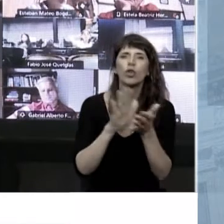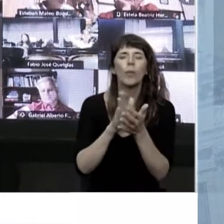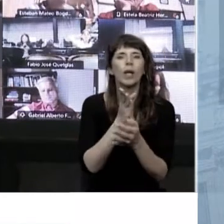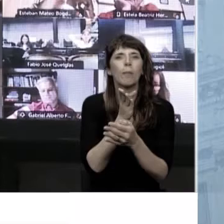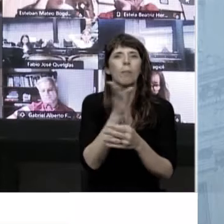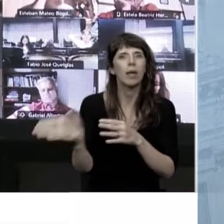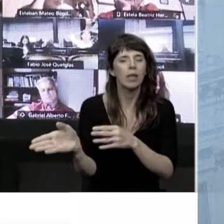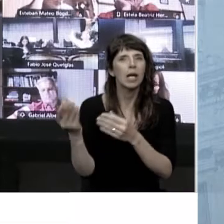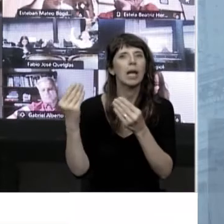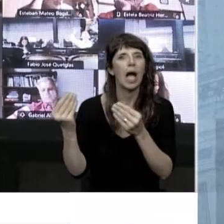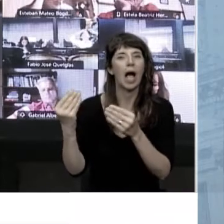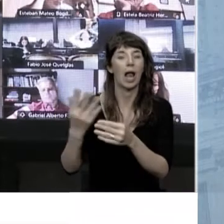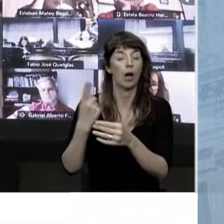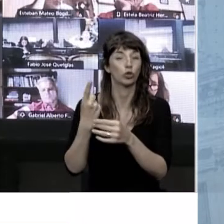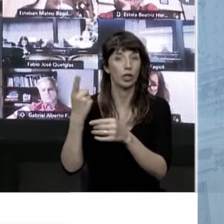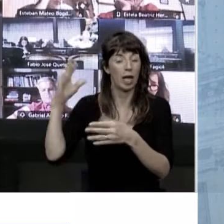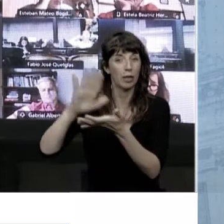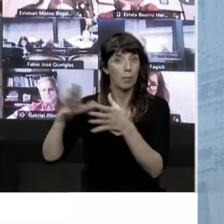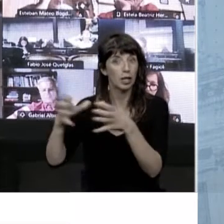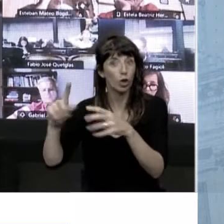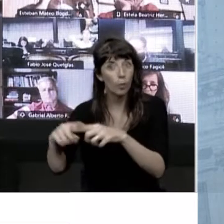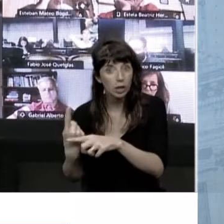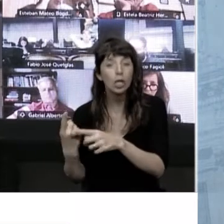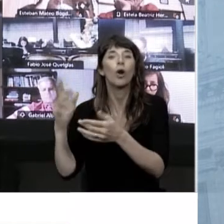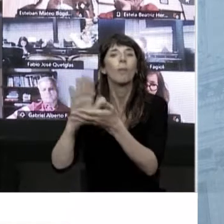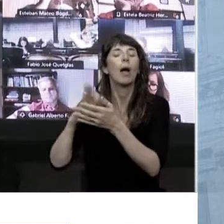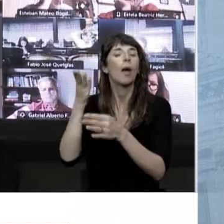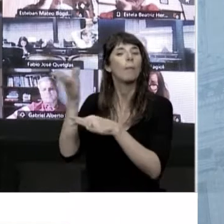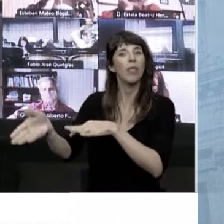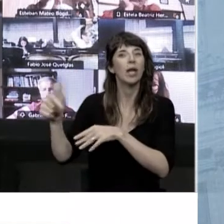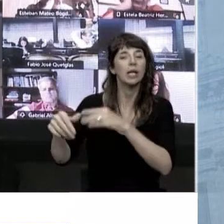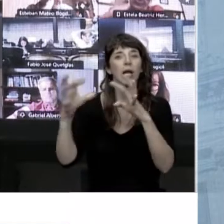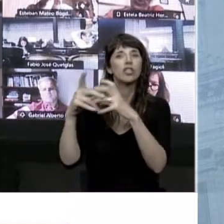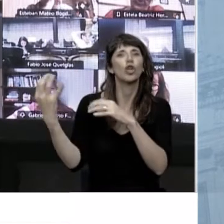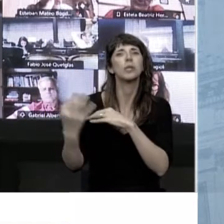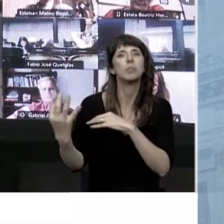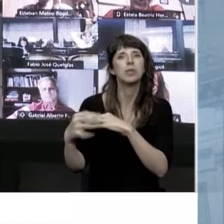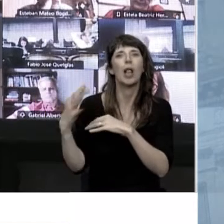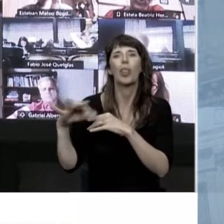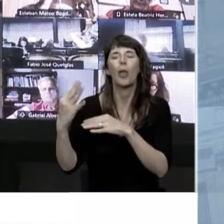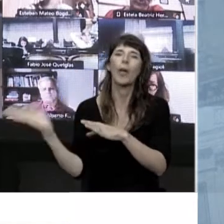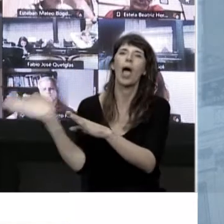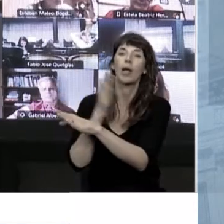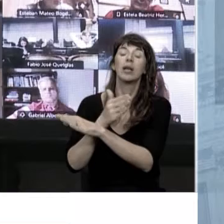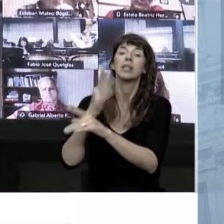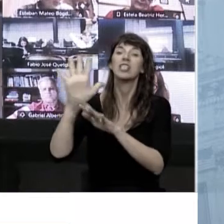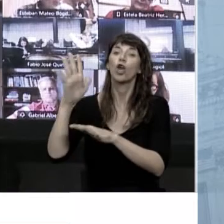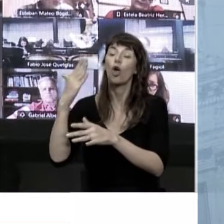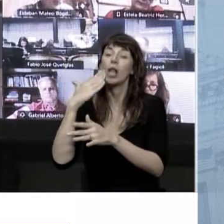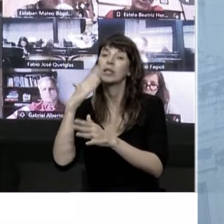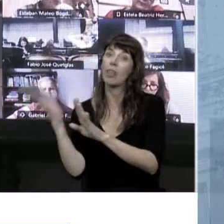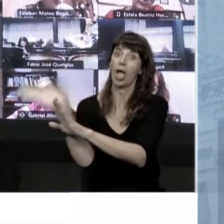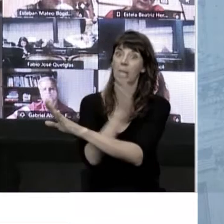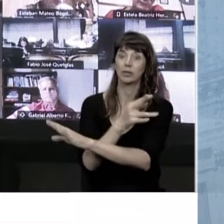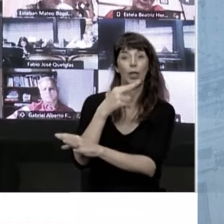el ingreso en tiempo y forma del pedido de esta sesión especial, que debe ser antes de las 17 horas del día viernes,